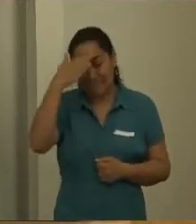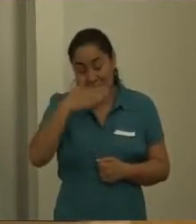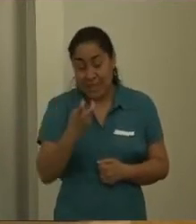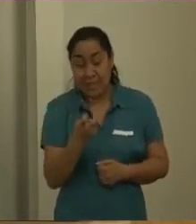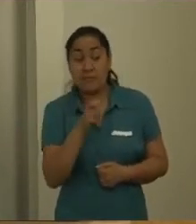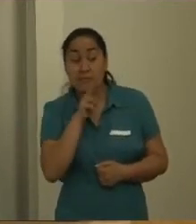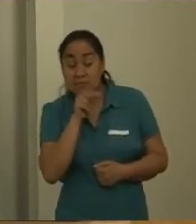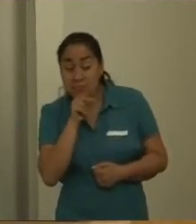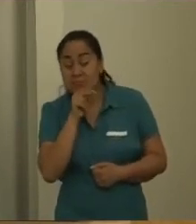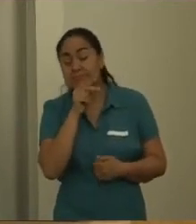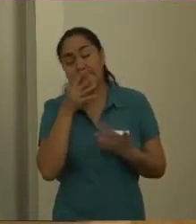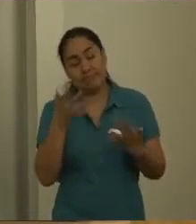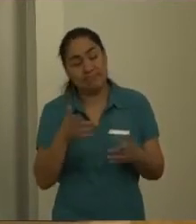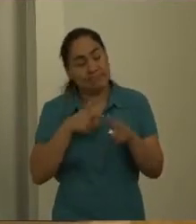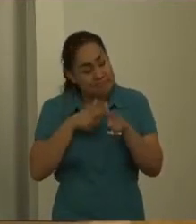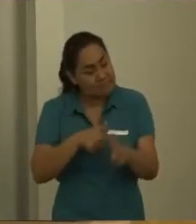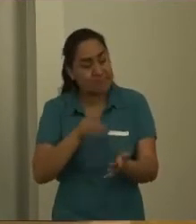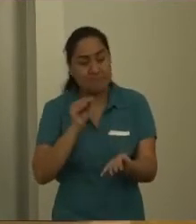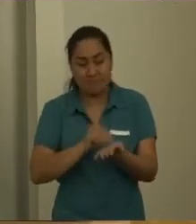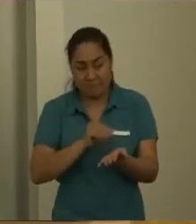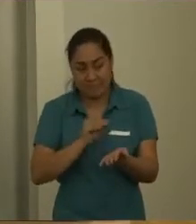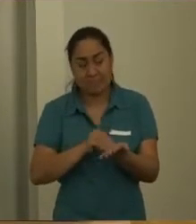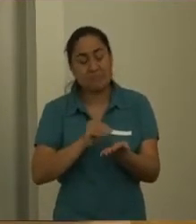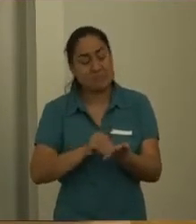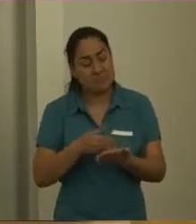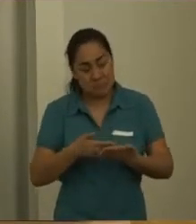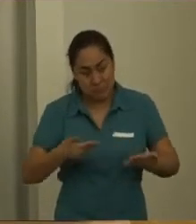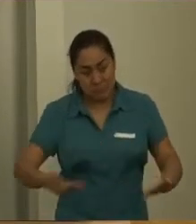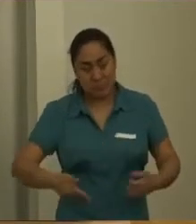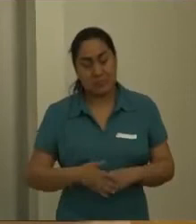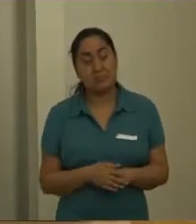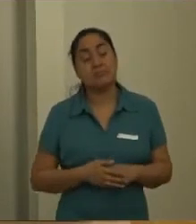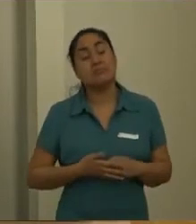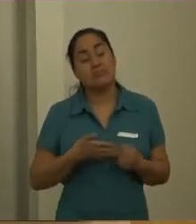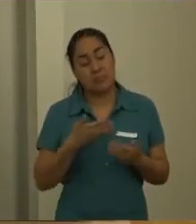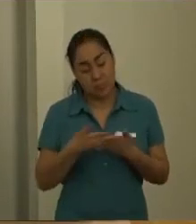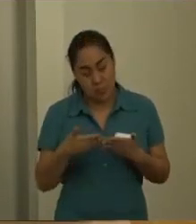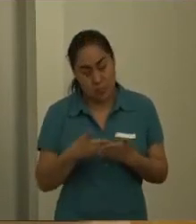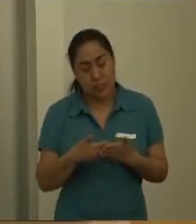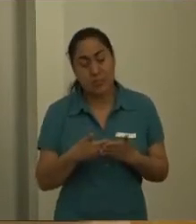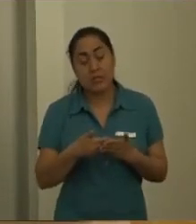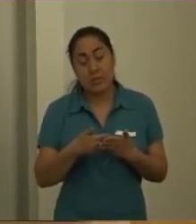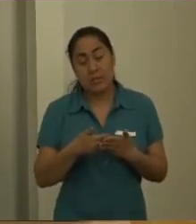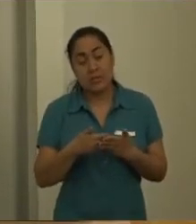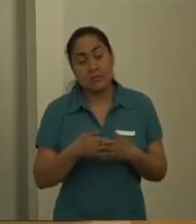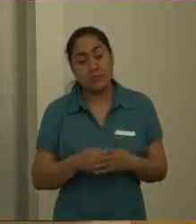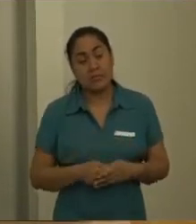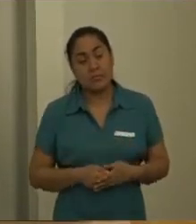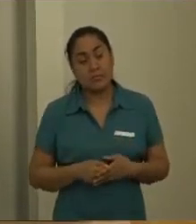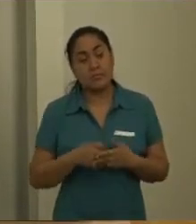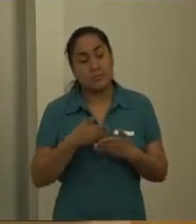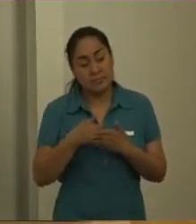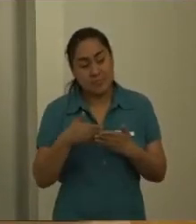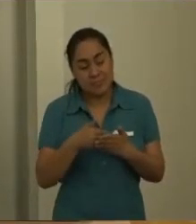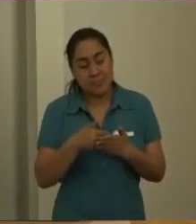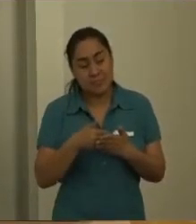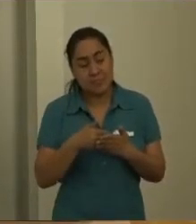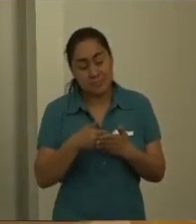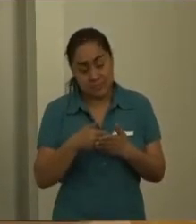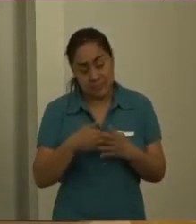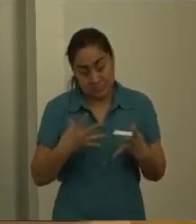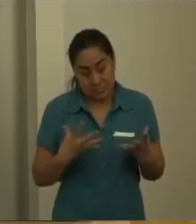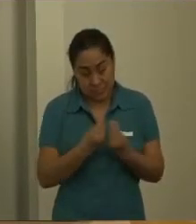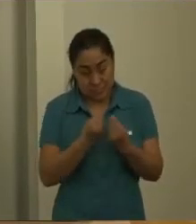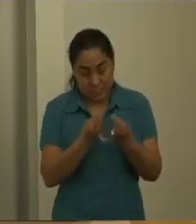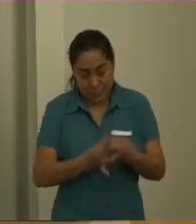siguen vigentes al día de hoy han sido reiteradas por quienes lo sucedieron en este